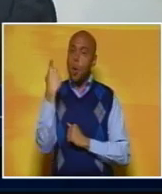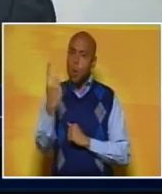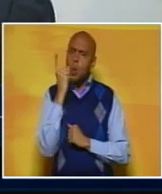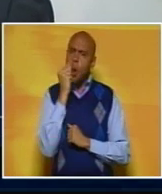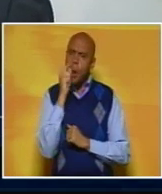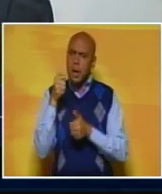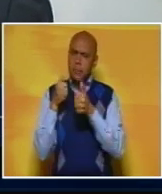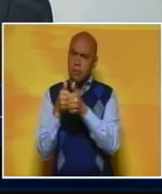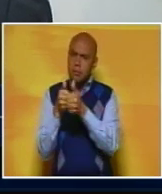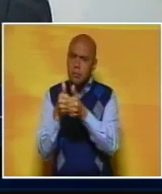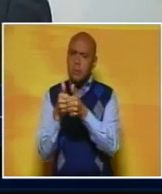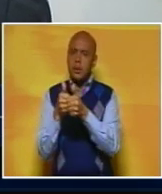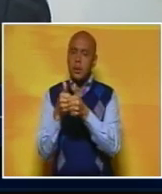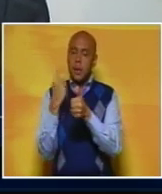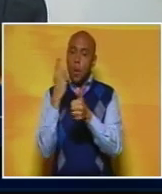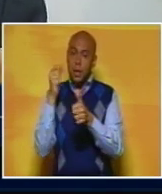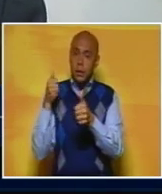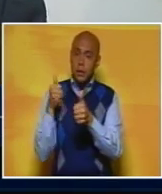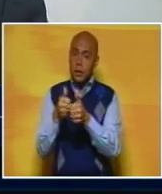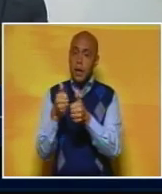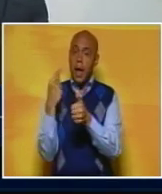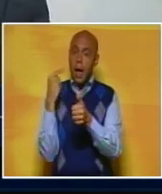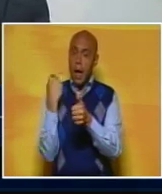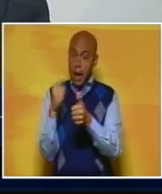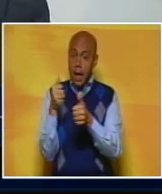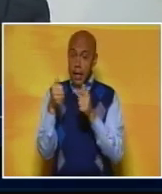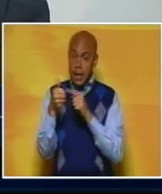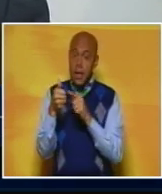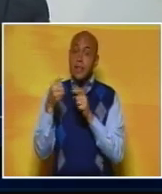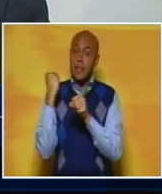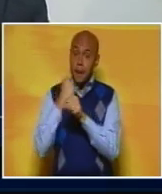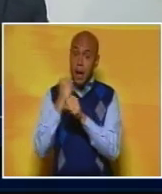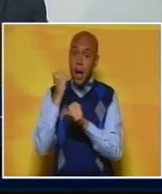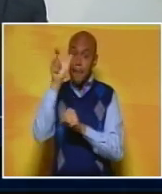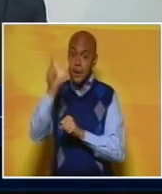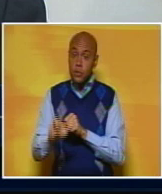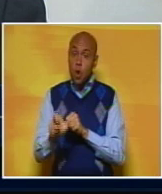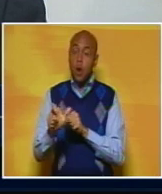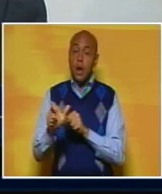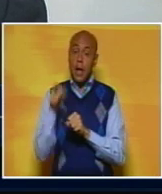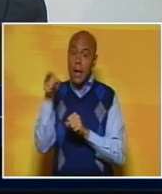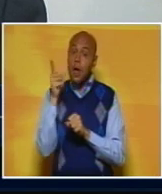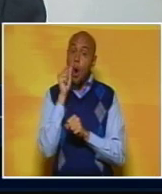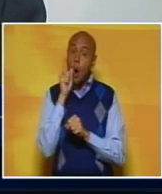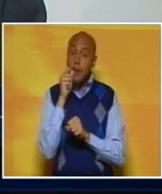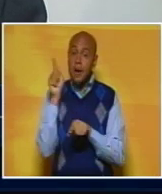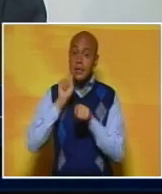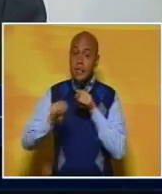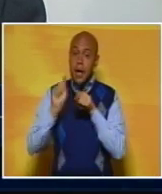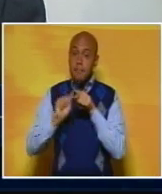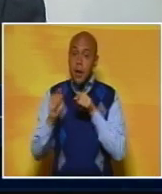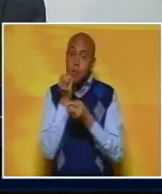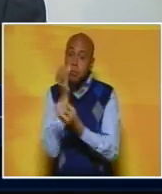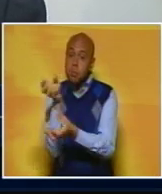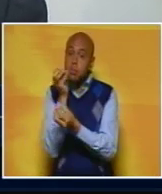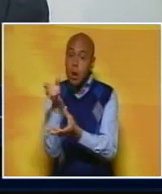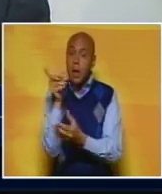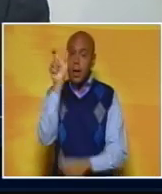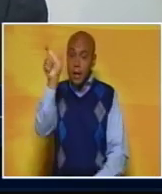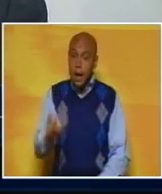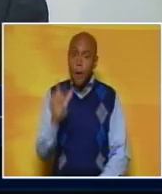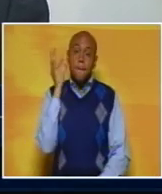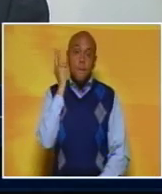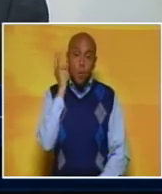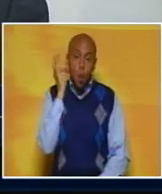escolta que trabaja para una persona y quien suministró la información a la funcionaria Doris